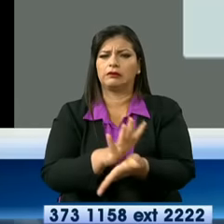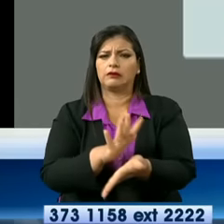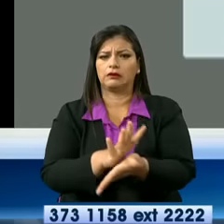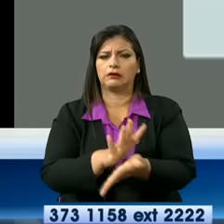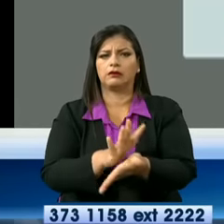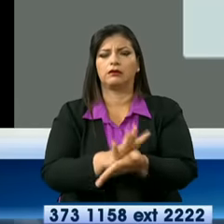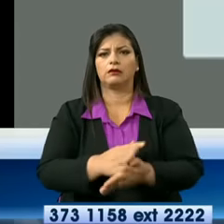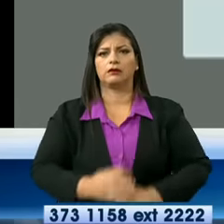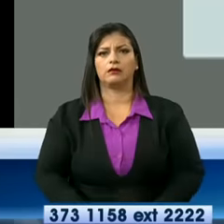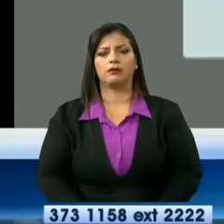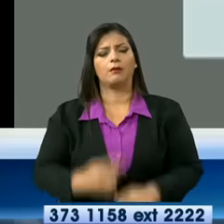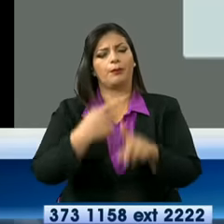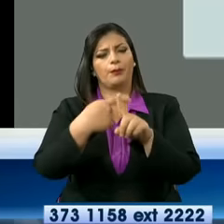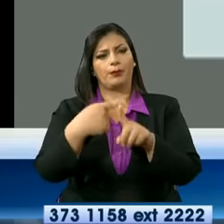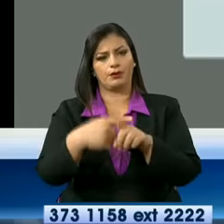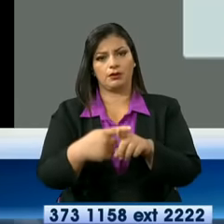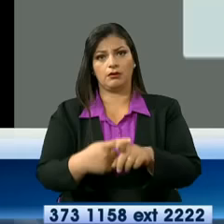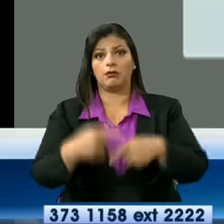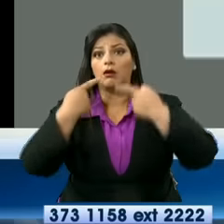El inicio de clases